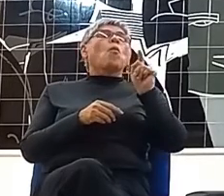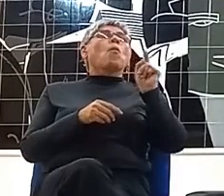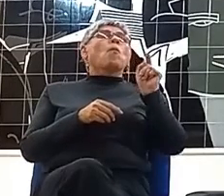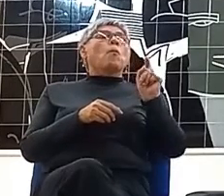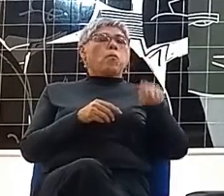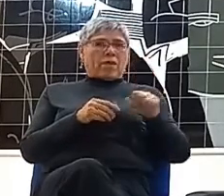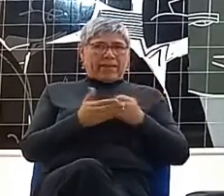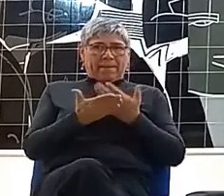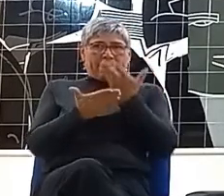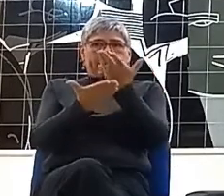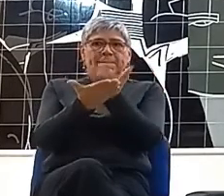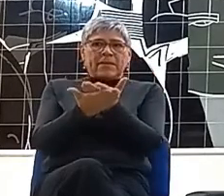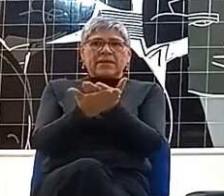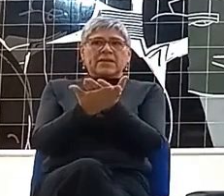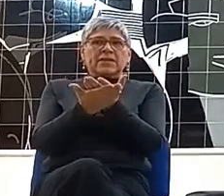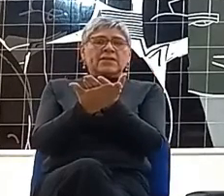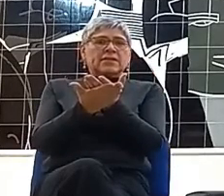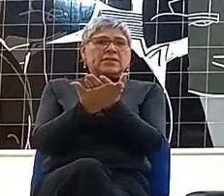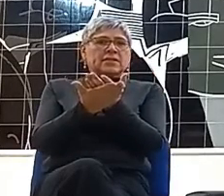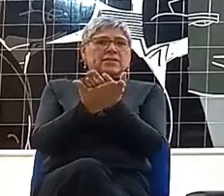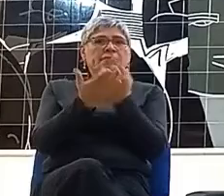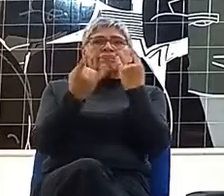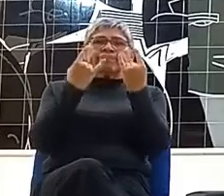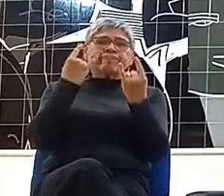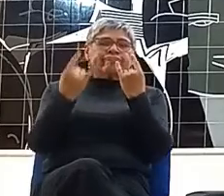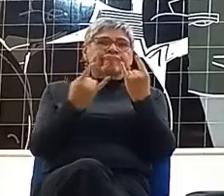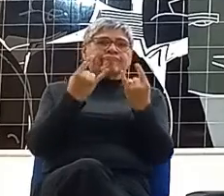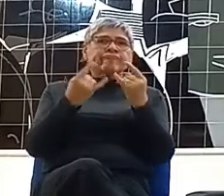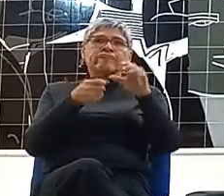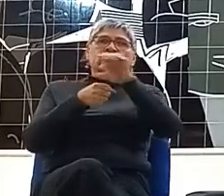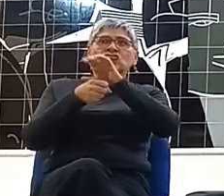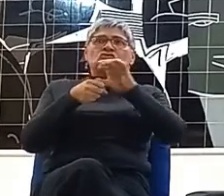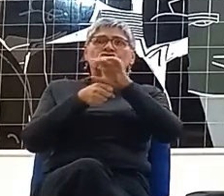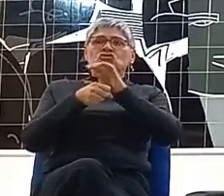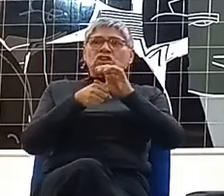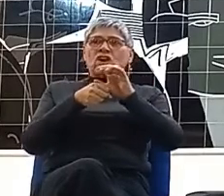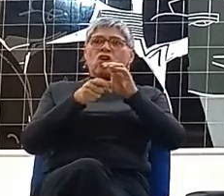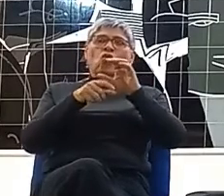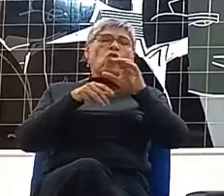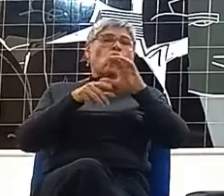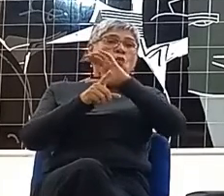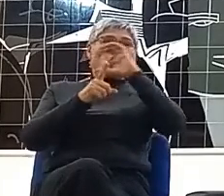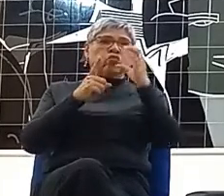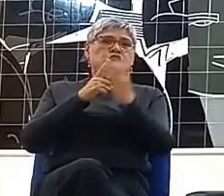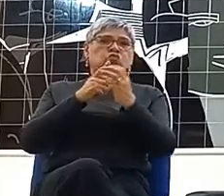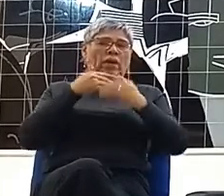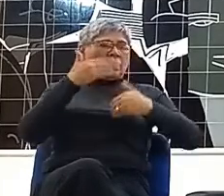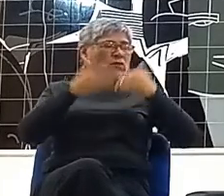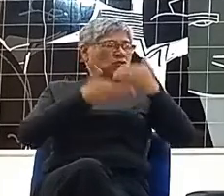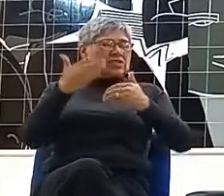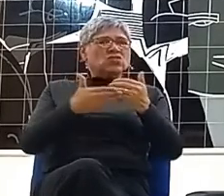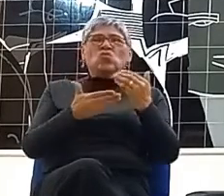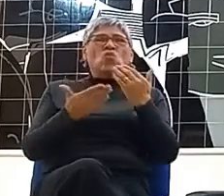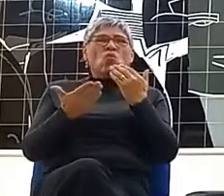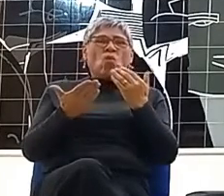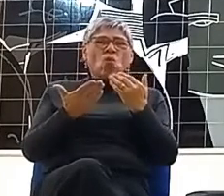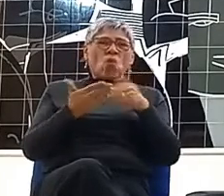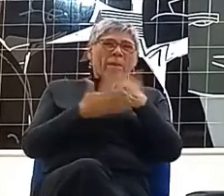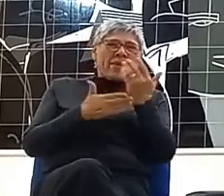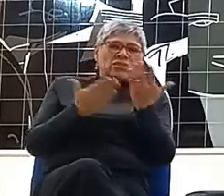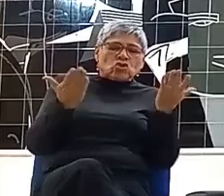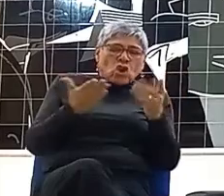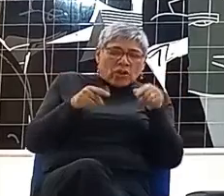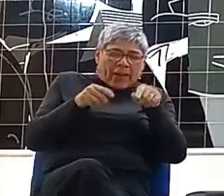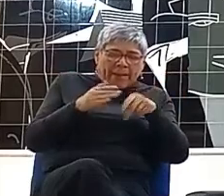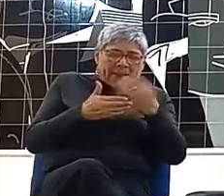una mirada a la ciudad y a los procesos culturales desde un ámbito académico. Es decir, no se trata solamente